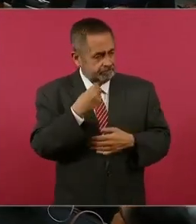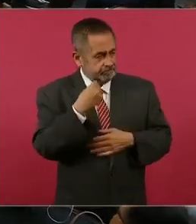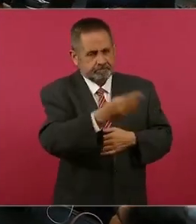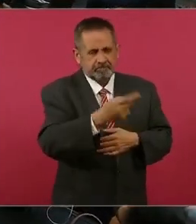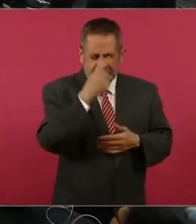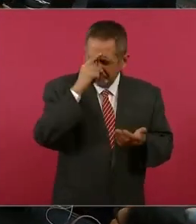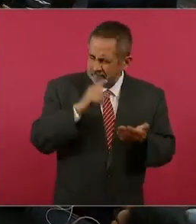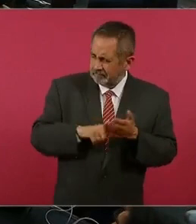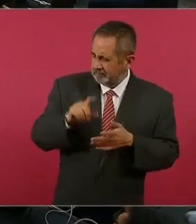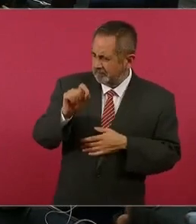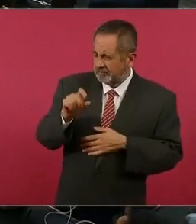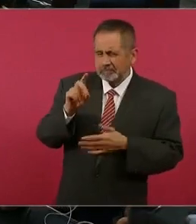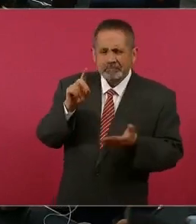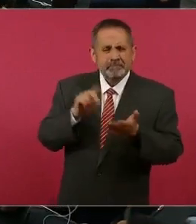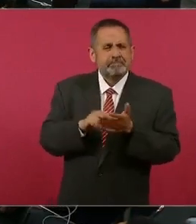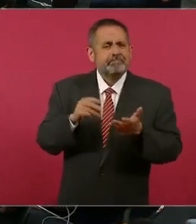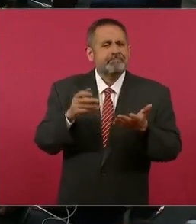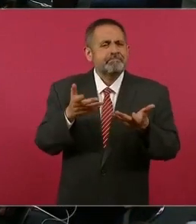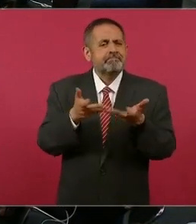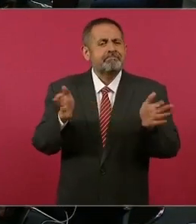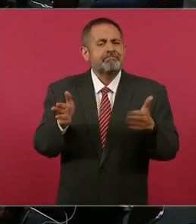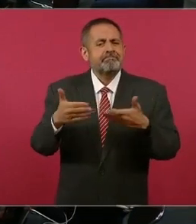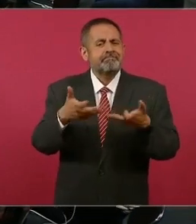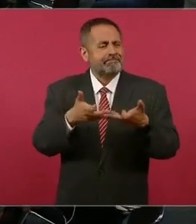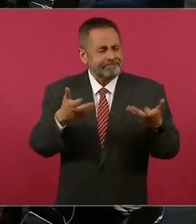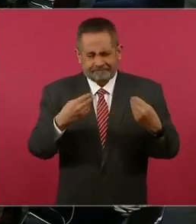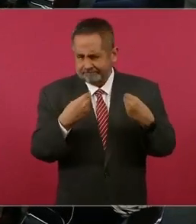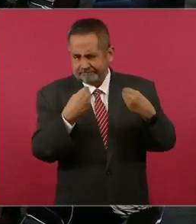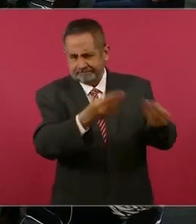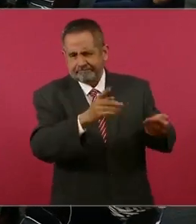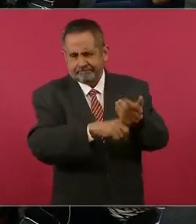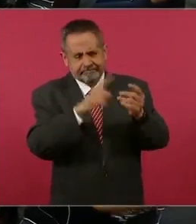no sé si 20 o 30,000 hectáreas.